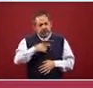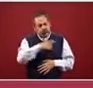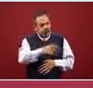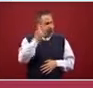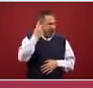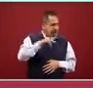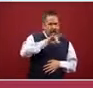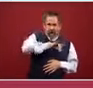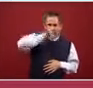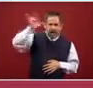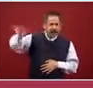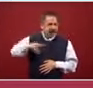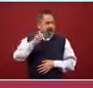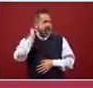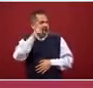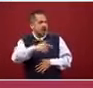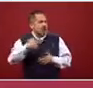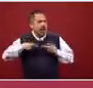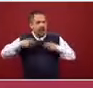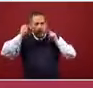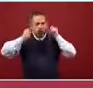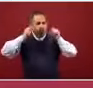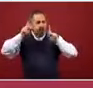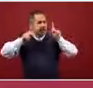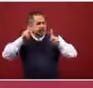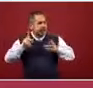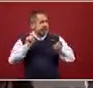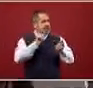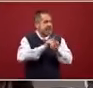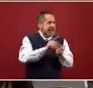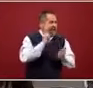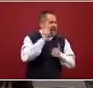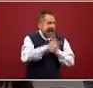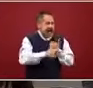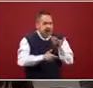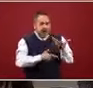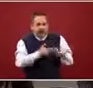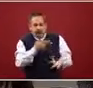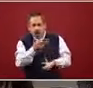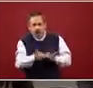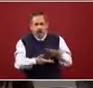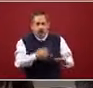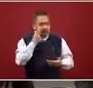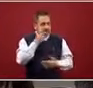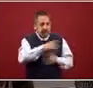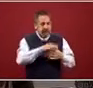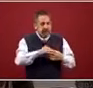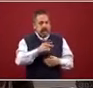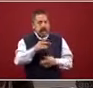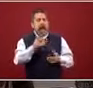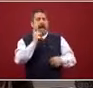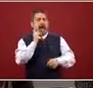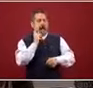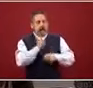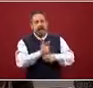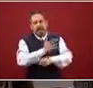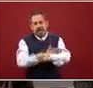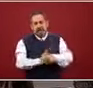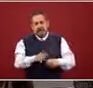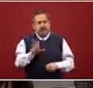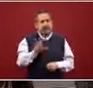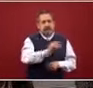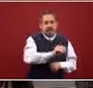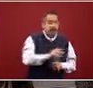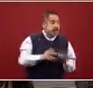viajó, si recibió a un visitante que viniera del extranjero, en particular de los países de alta transmisión, y ya en